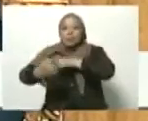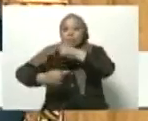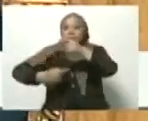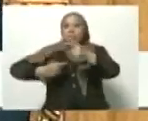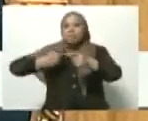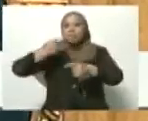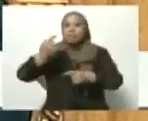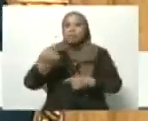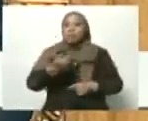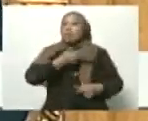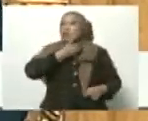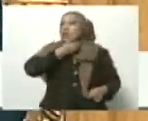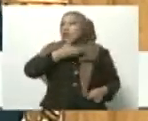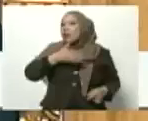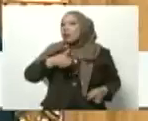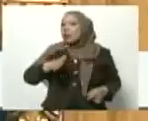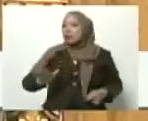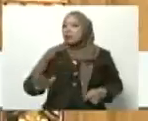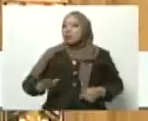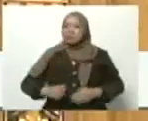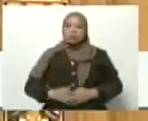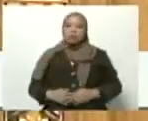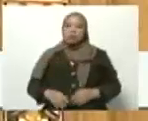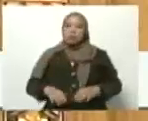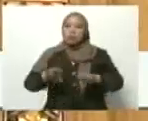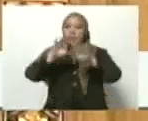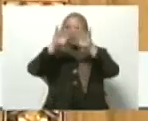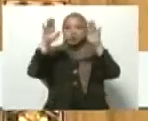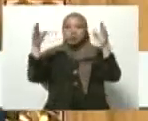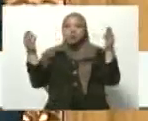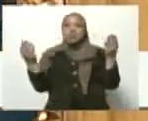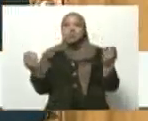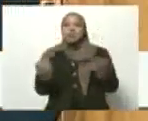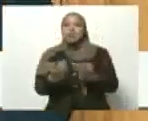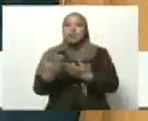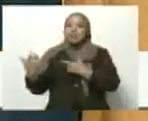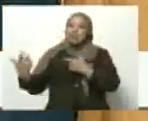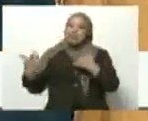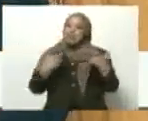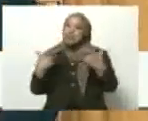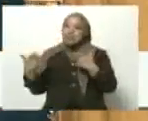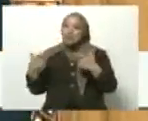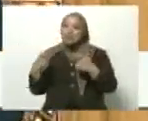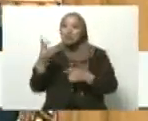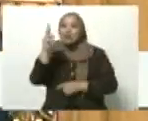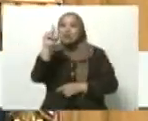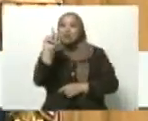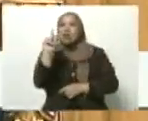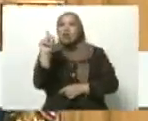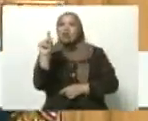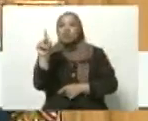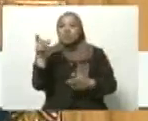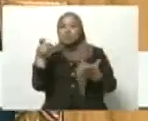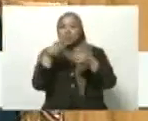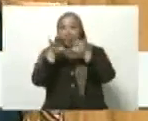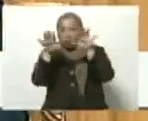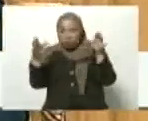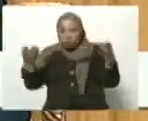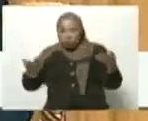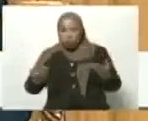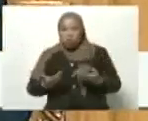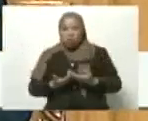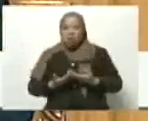perdió un modo de ver el mundo desde la Segunda Guerra Mundial que ya no existe y por eso el abono sufre. La parte